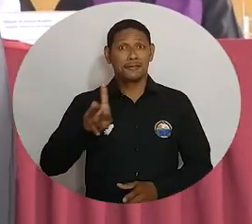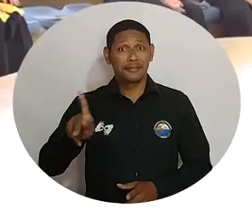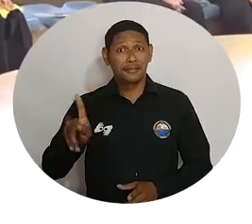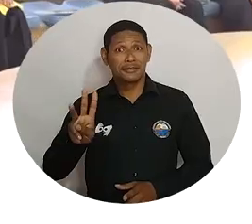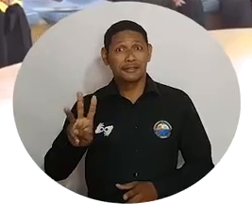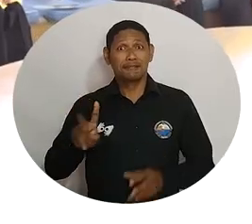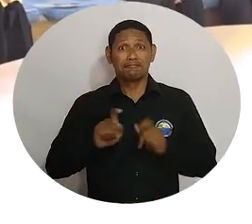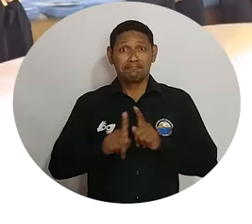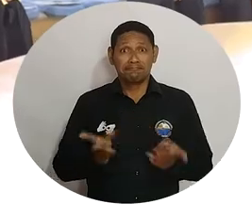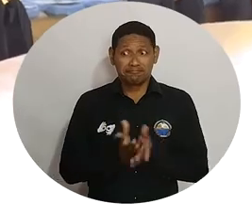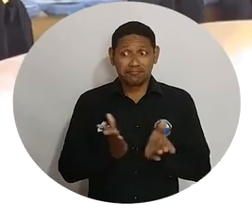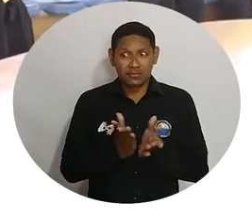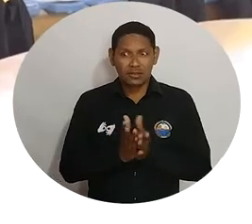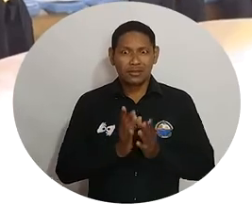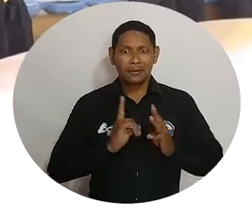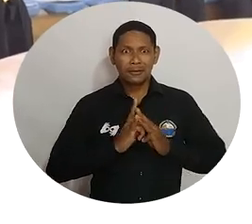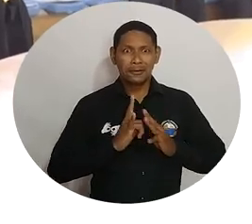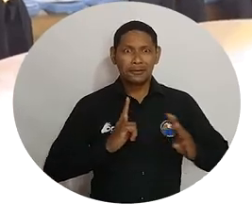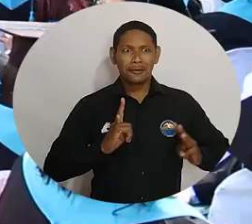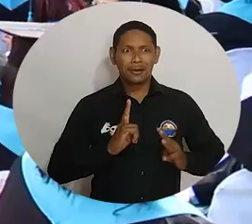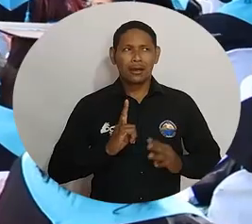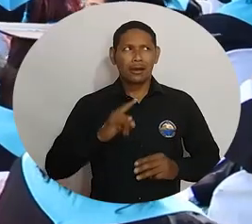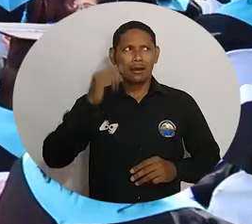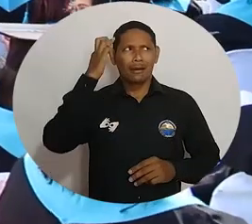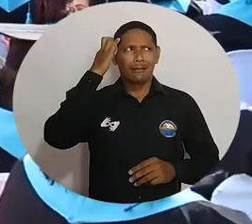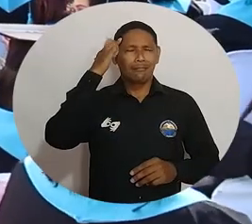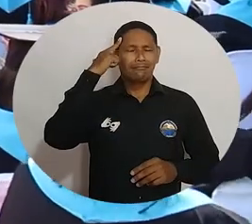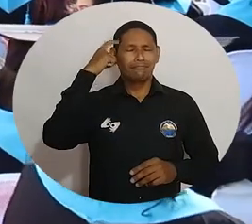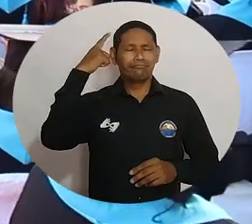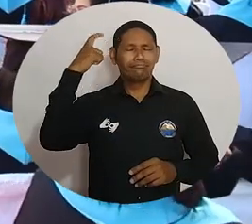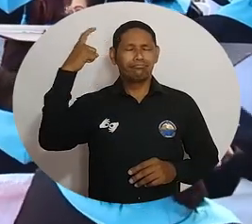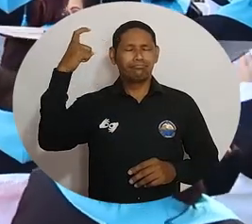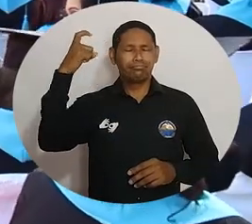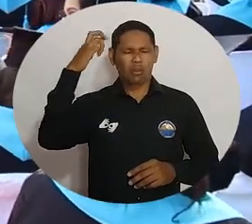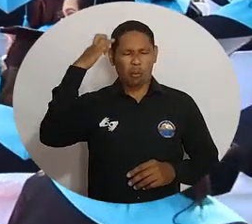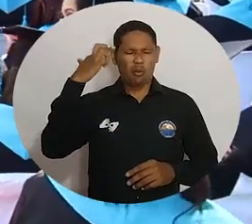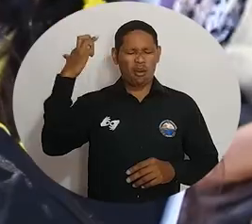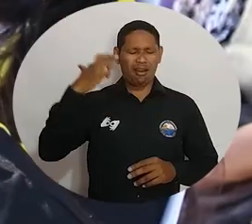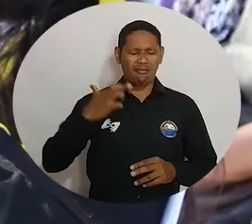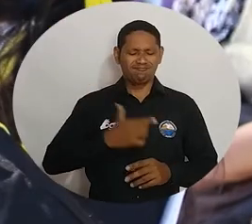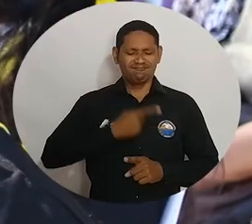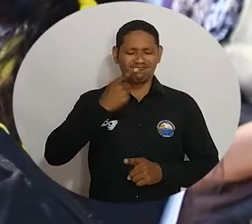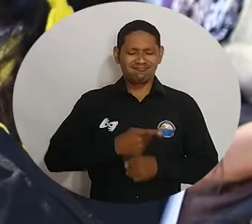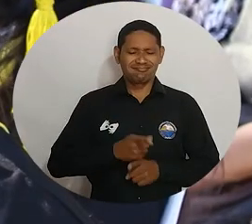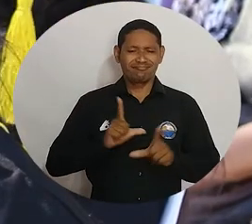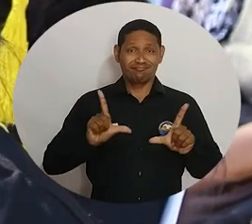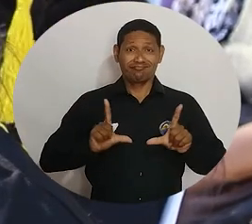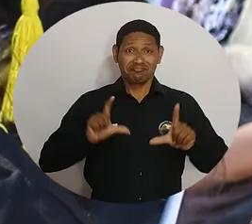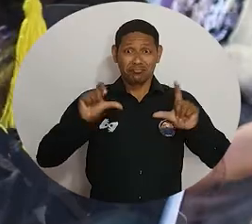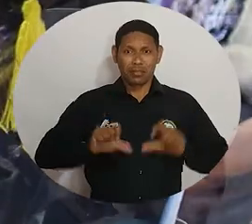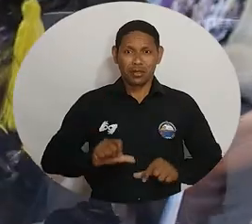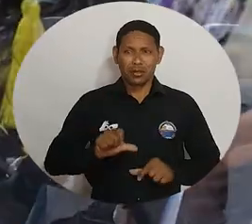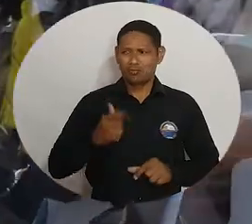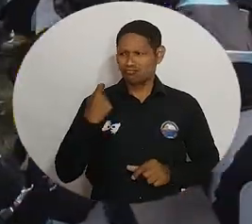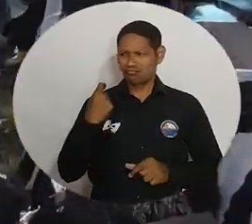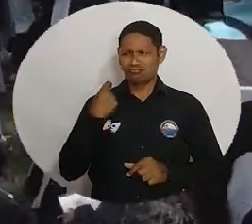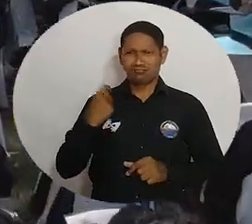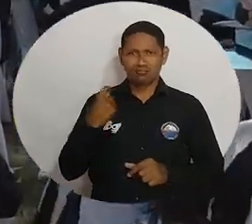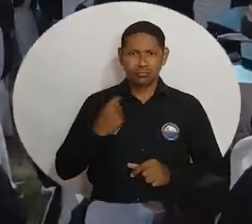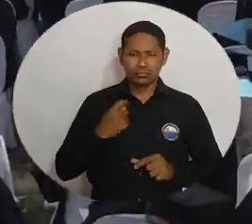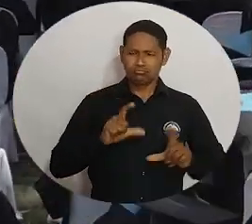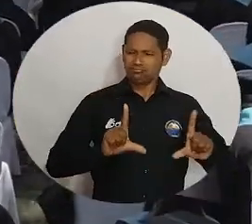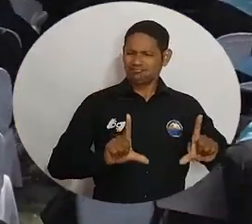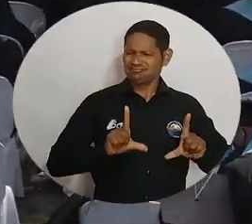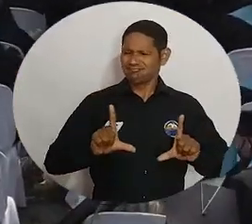1.173 estudiantes de la Universidad del Magdalena cumplieron sus sueños de convertirse en profesionales en las más recientes ceremonias de graduación que